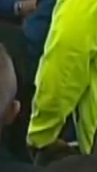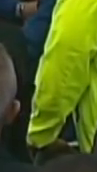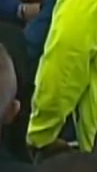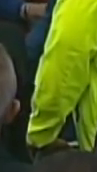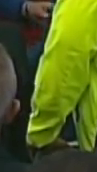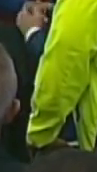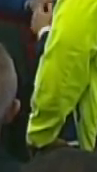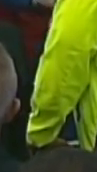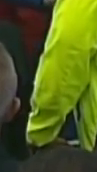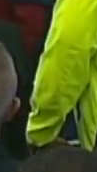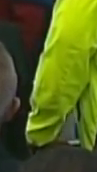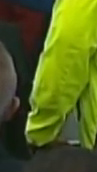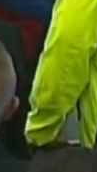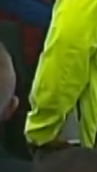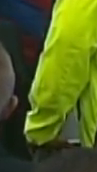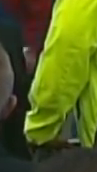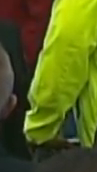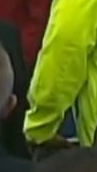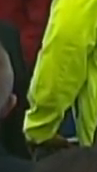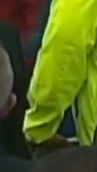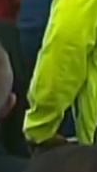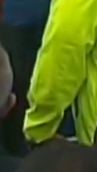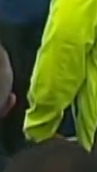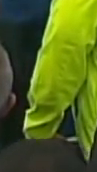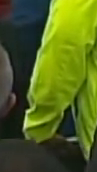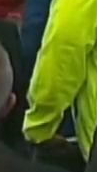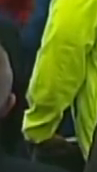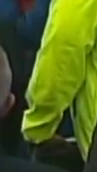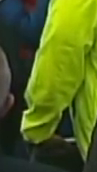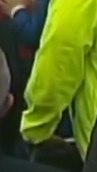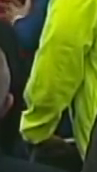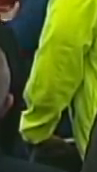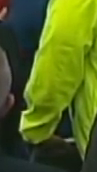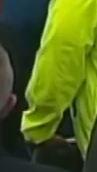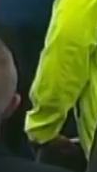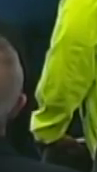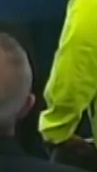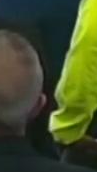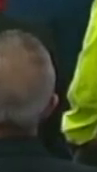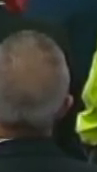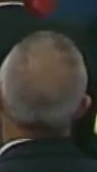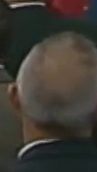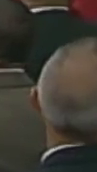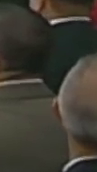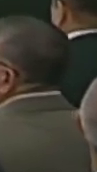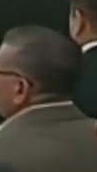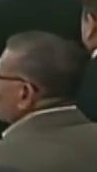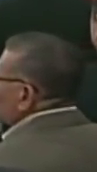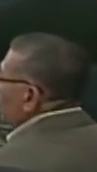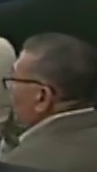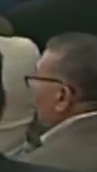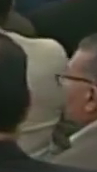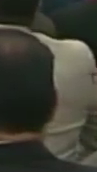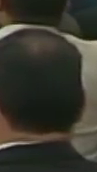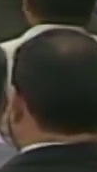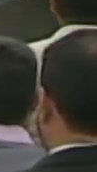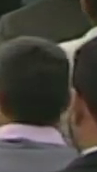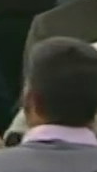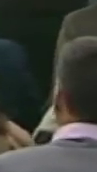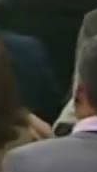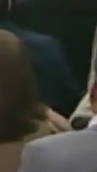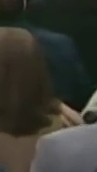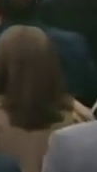aspecto de 50 ciudades más pobladas del país anunciada por el presidente de la república bolivariana de venezuela nicolás maduro moros